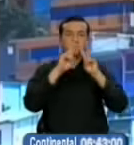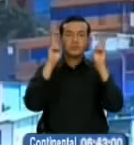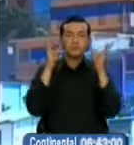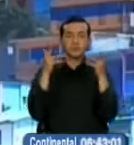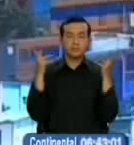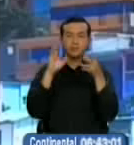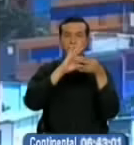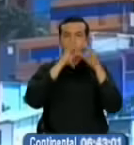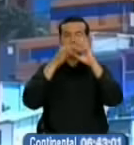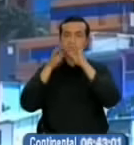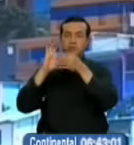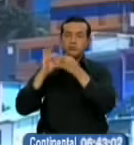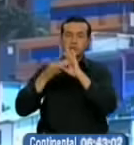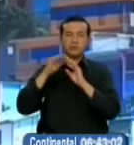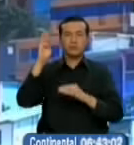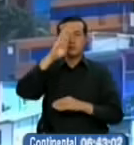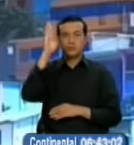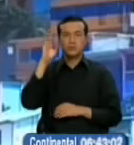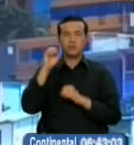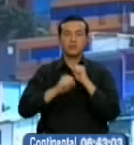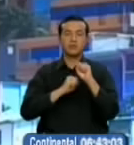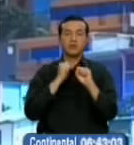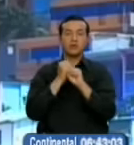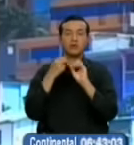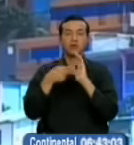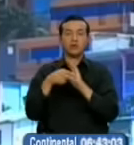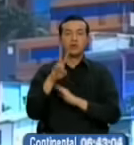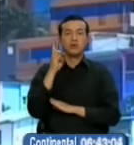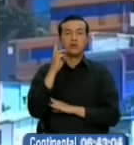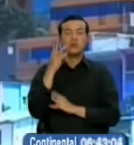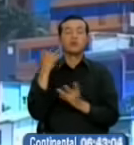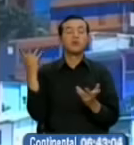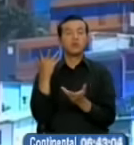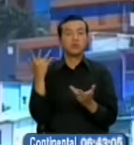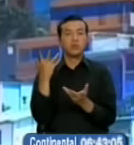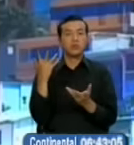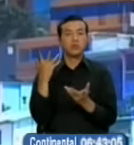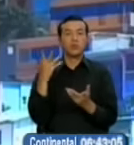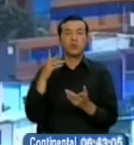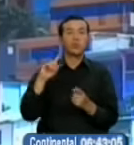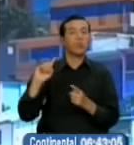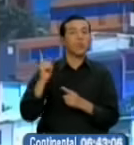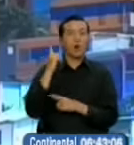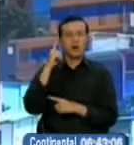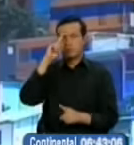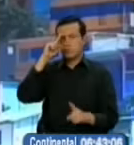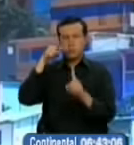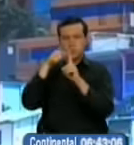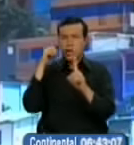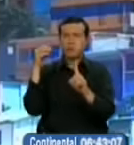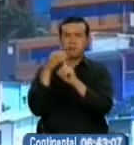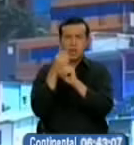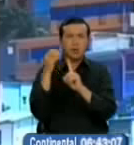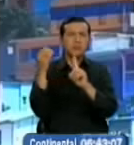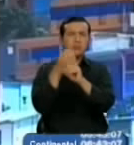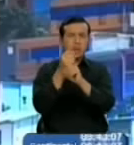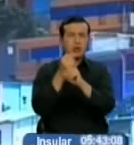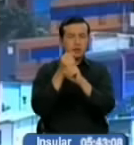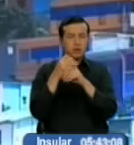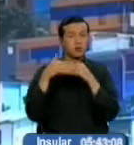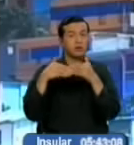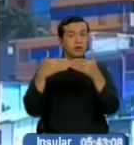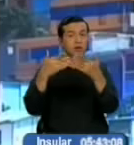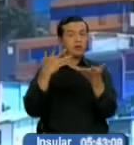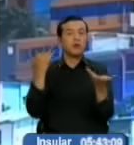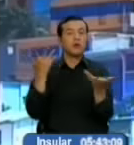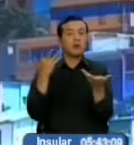de las Olimpiadas de Río 2016, ONU Mujeres presentará el programa One Wing Leads to Another, un éxito lleva al otro, que tiene